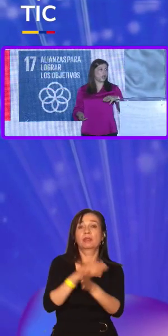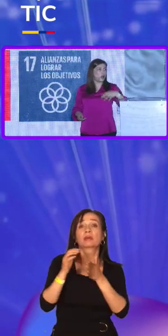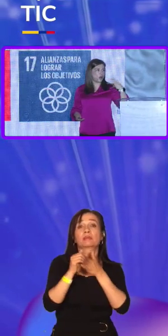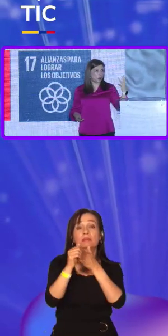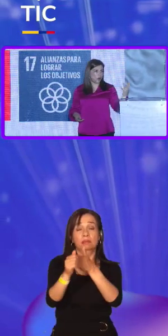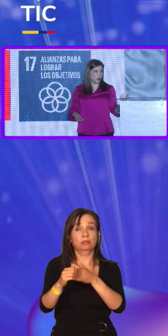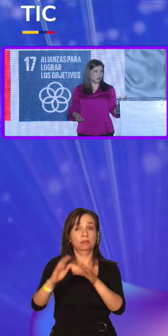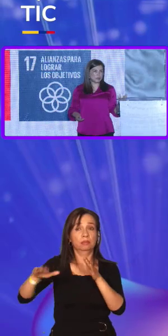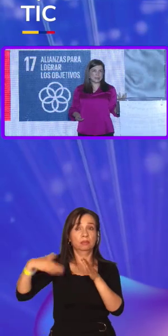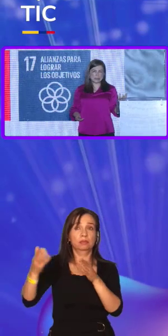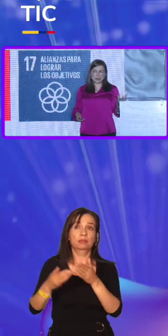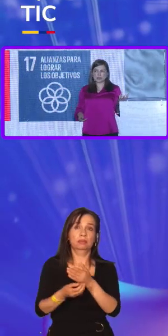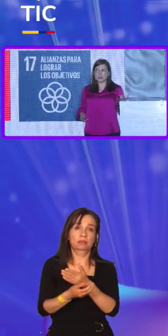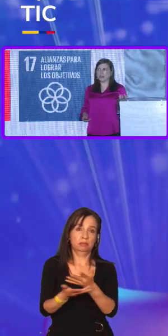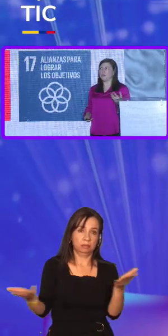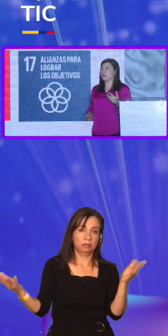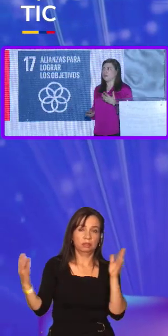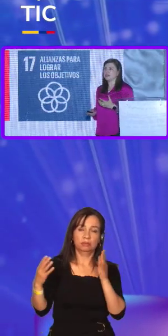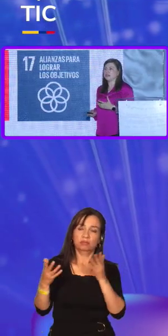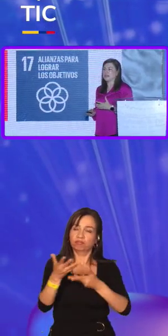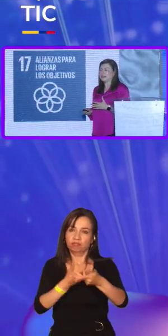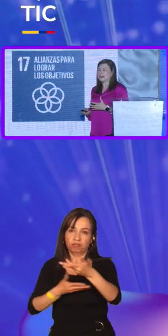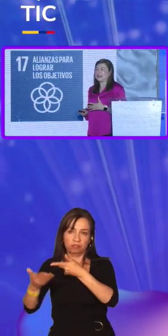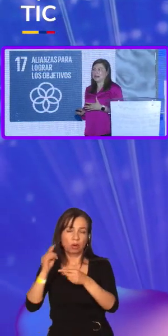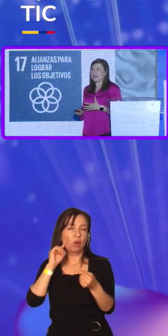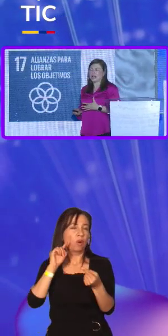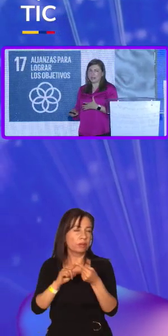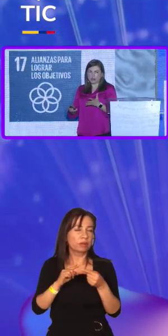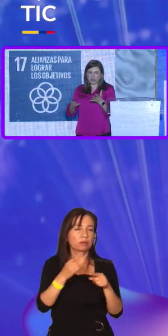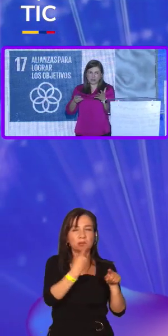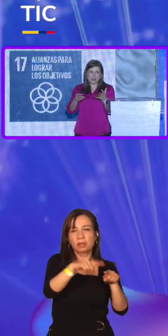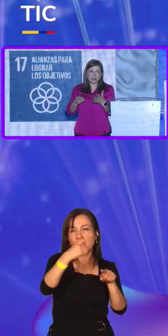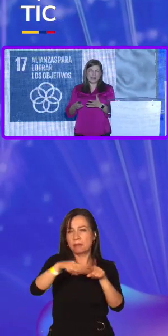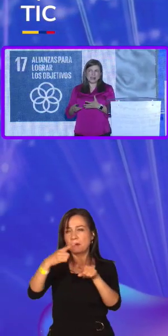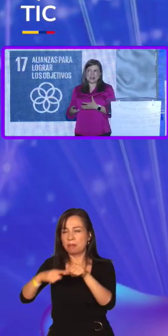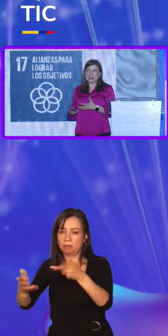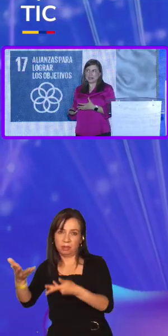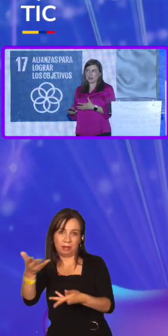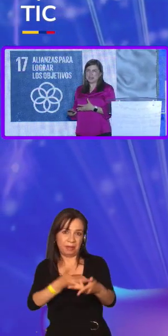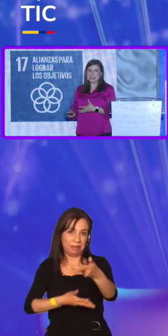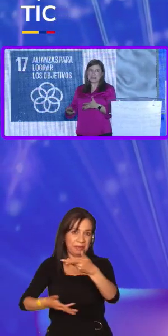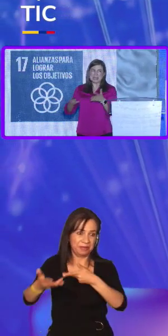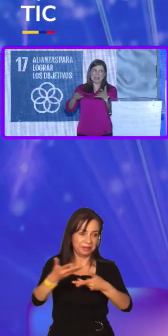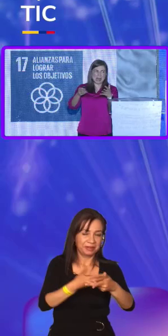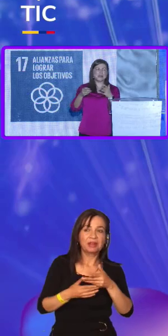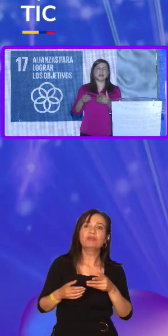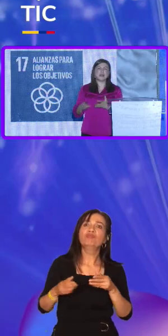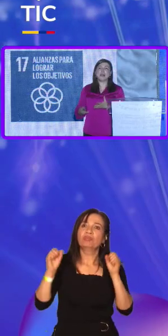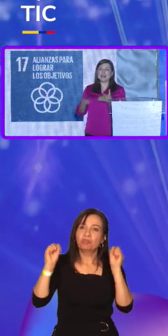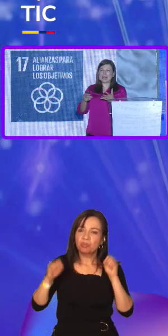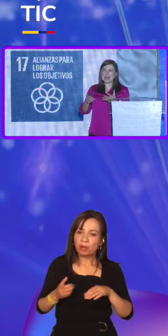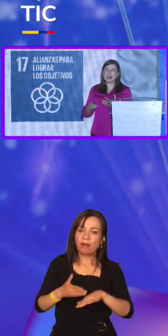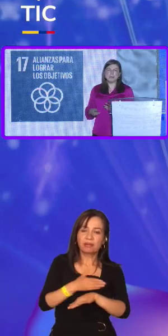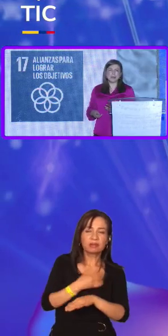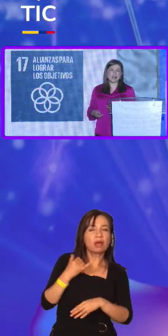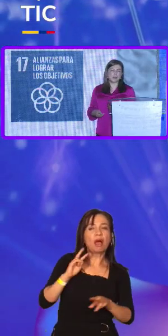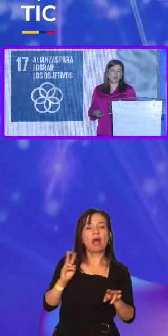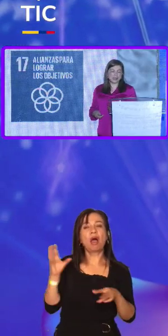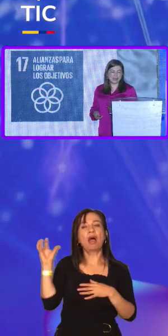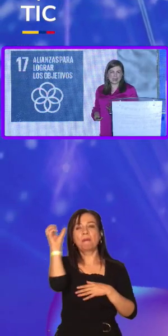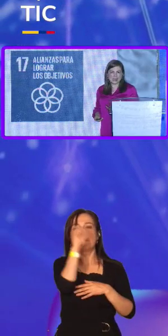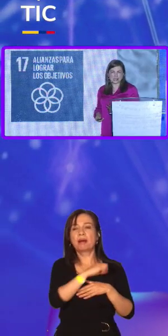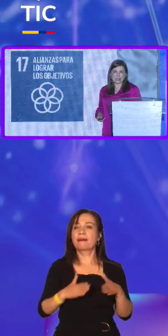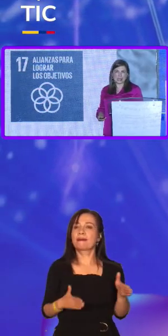después podamos compartir con otros destinos y podamos ya tener el camino, digamos así, señalado, el camino